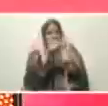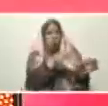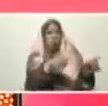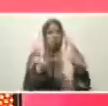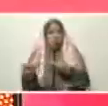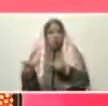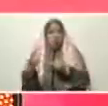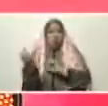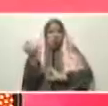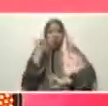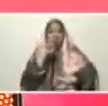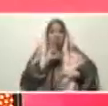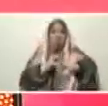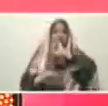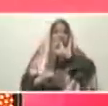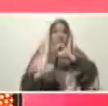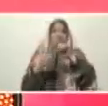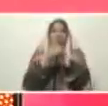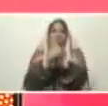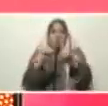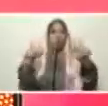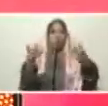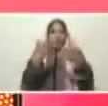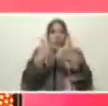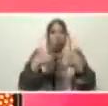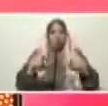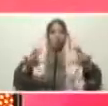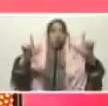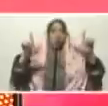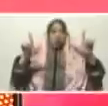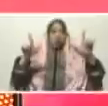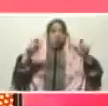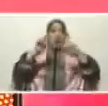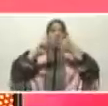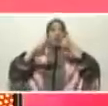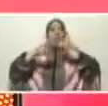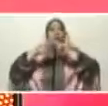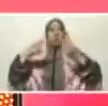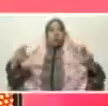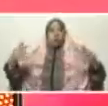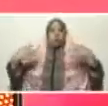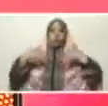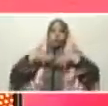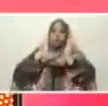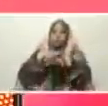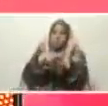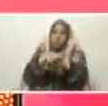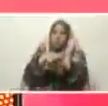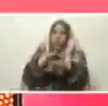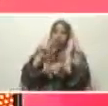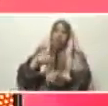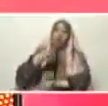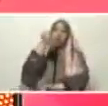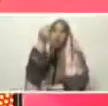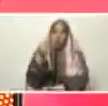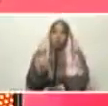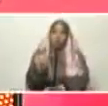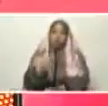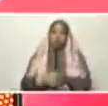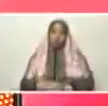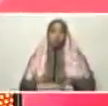defender y consolidar la democracia la libertad la paz la integridad y luego